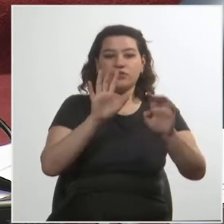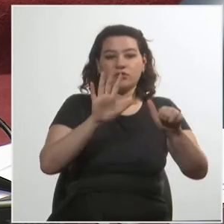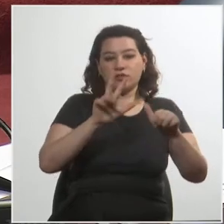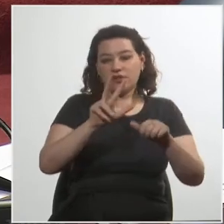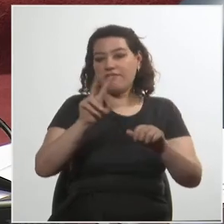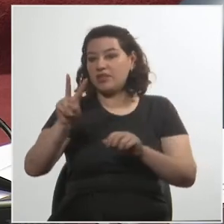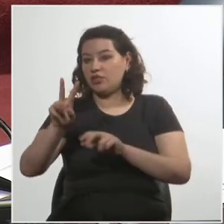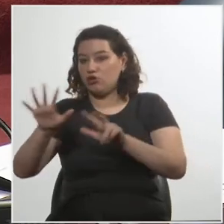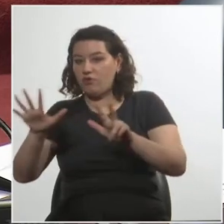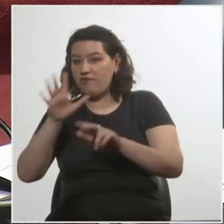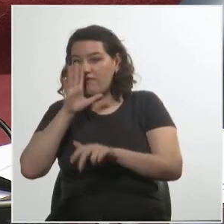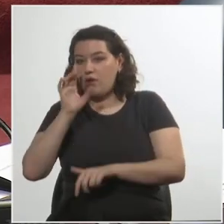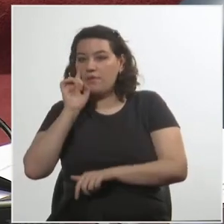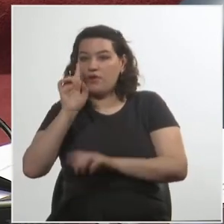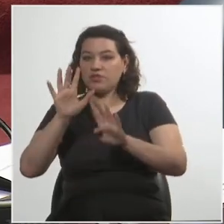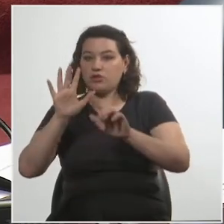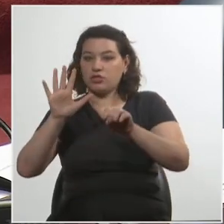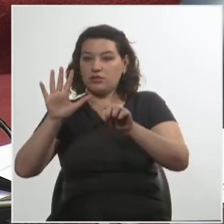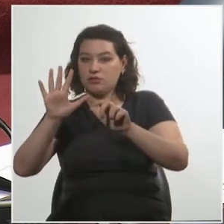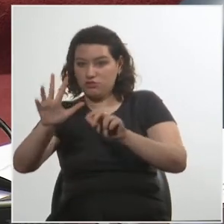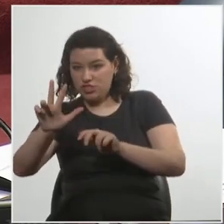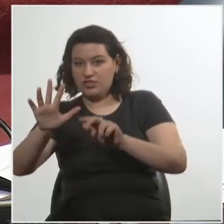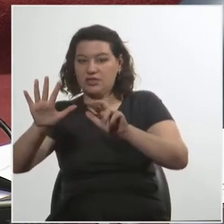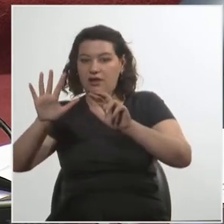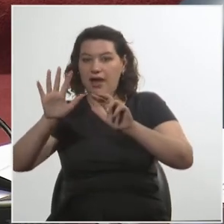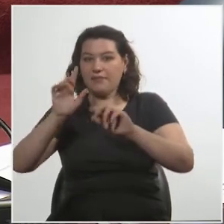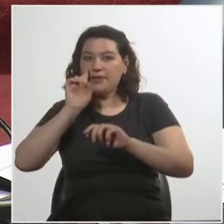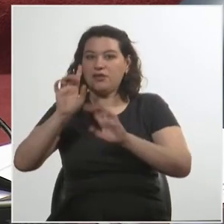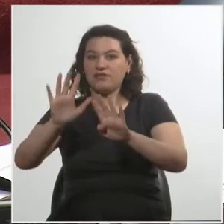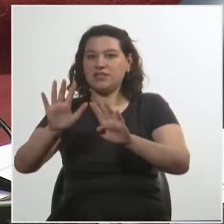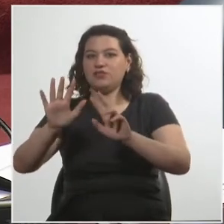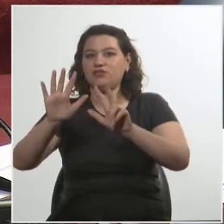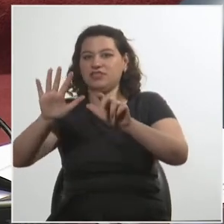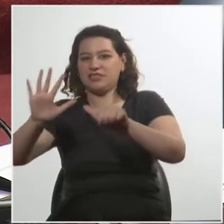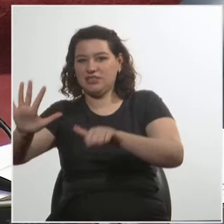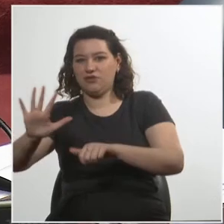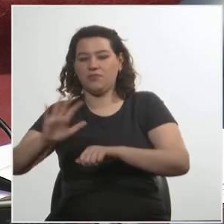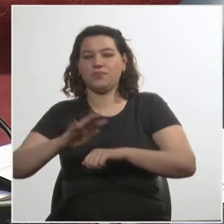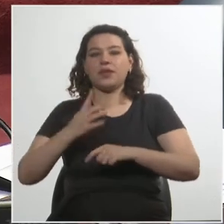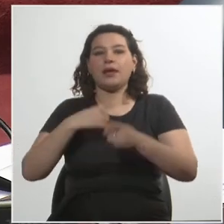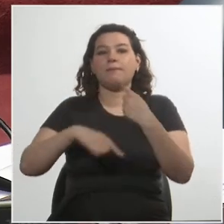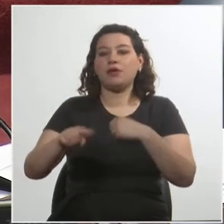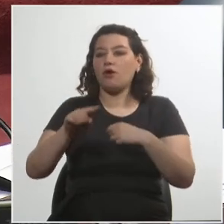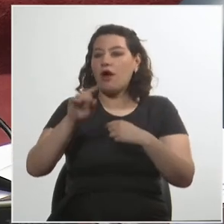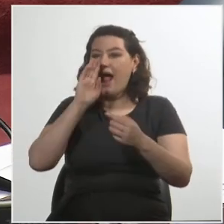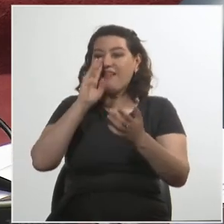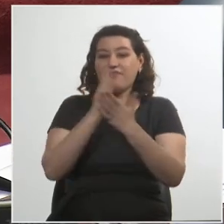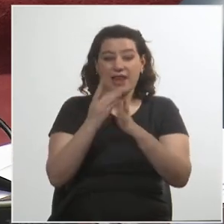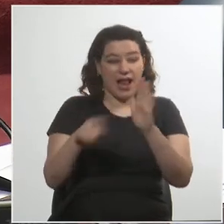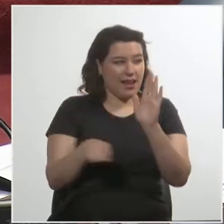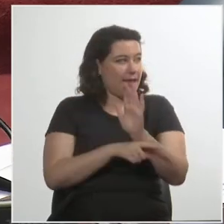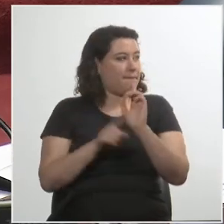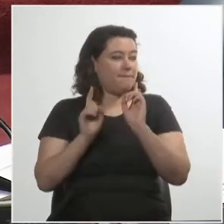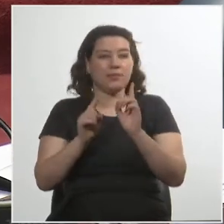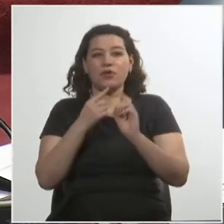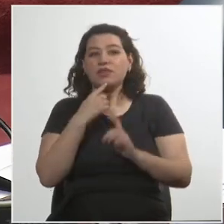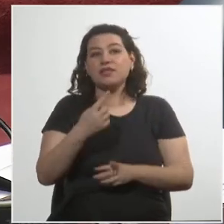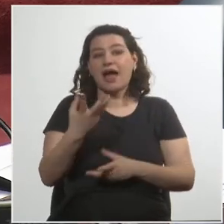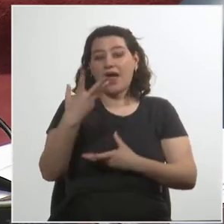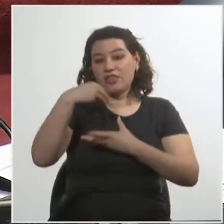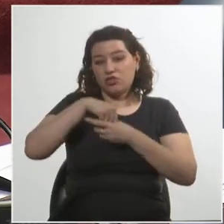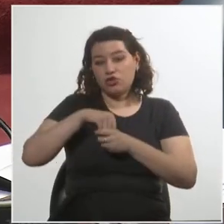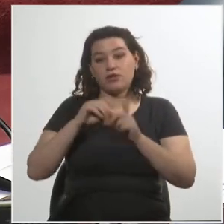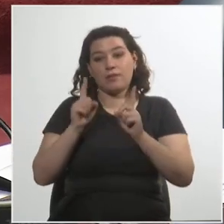el 28 de febrero del 85 pero el inciso final de ese mismo artículo dice así mismo se encuentra